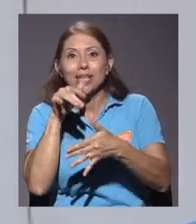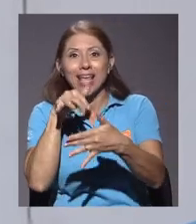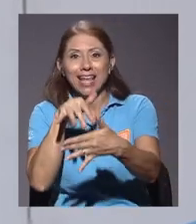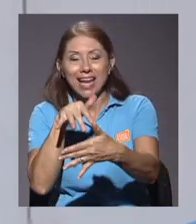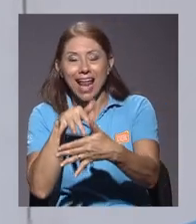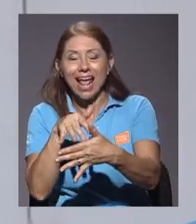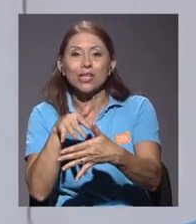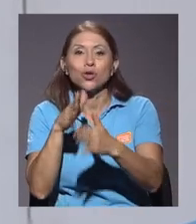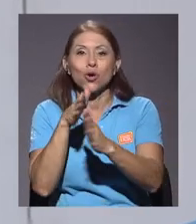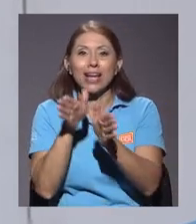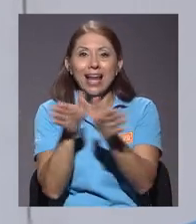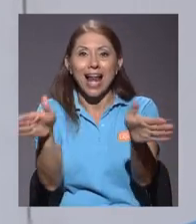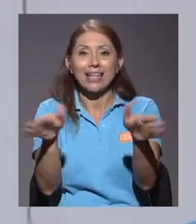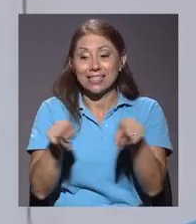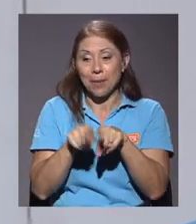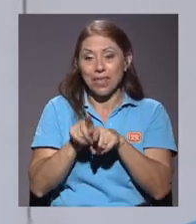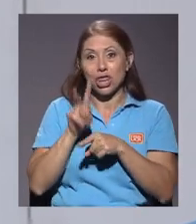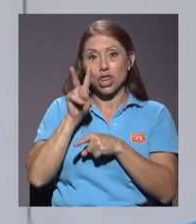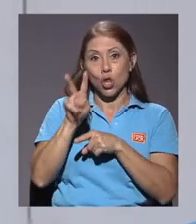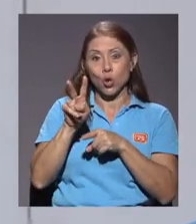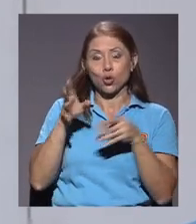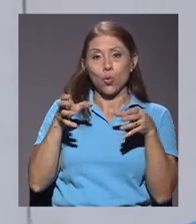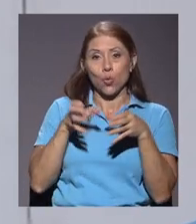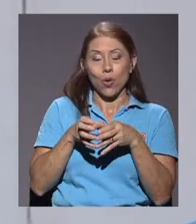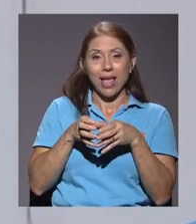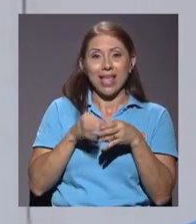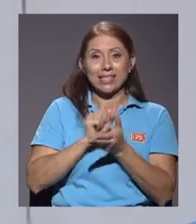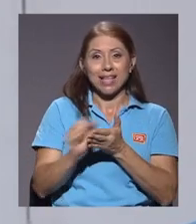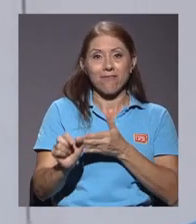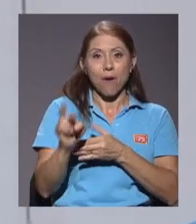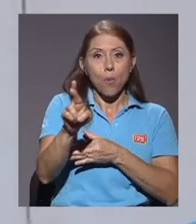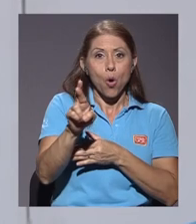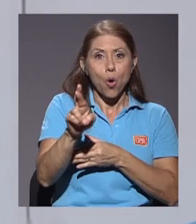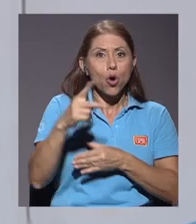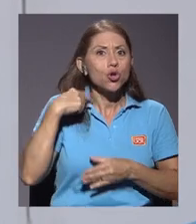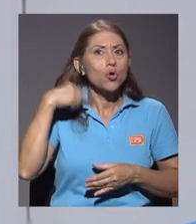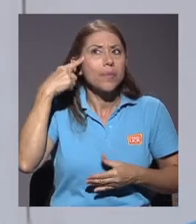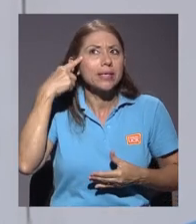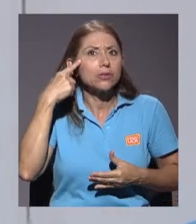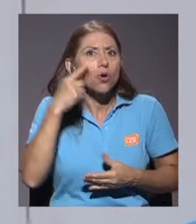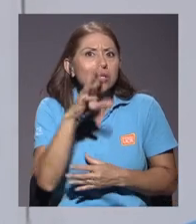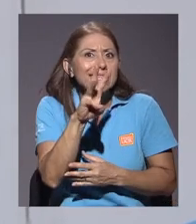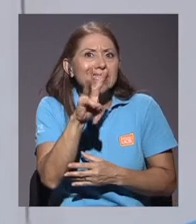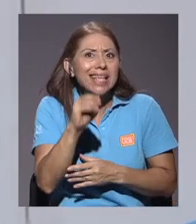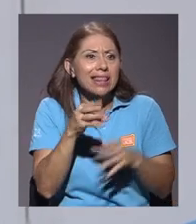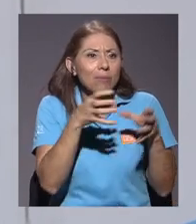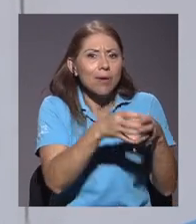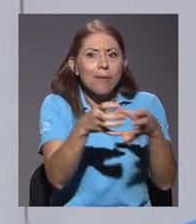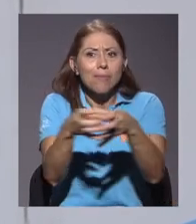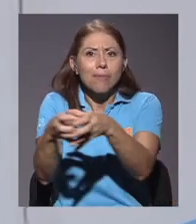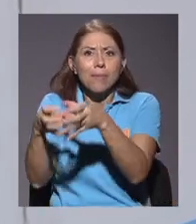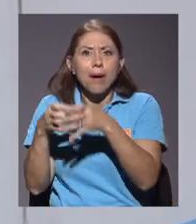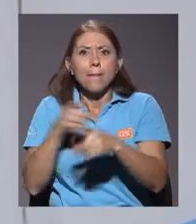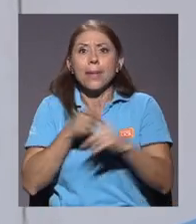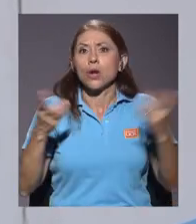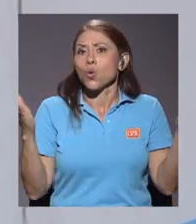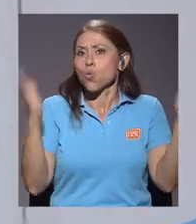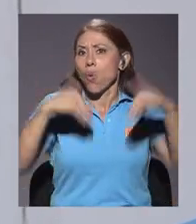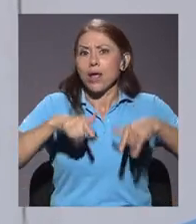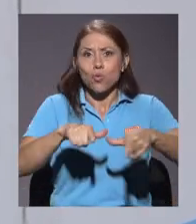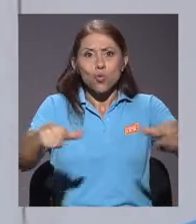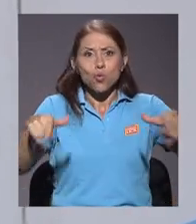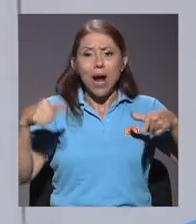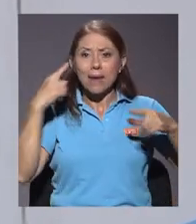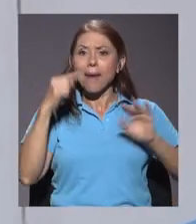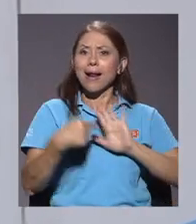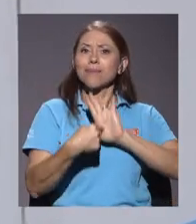en San Ramón, o sea, la Universidad de Costa Rica podría estar contando con 60 ensambles en este momento, y no tenemos un lugar para hacerlo, ahora sí tenemos